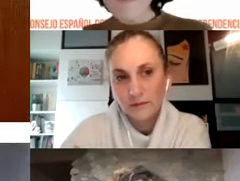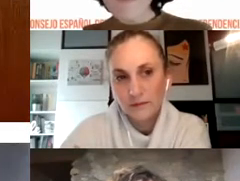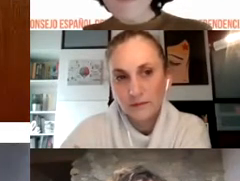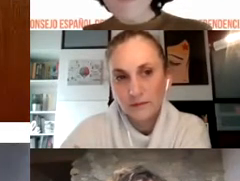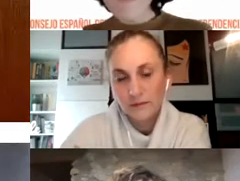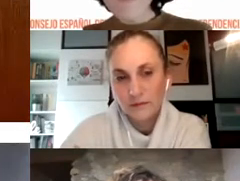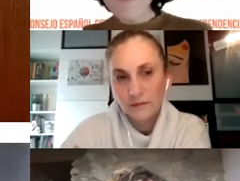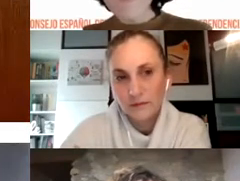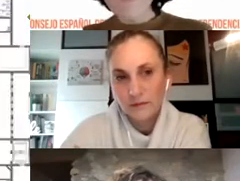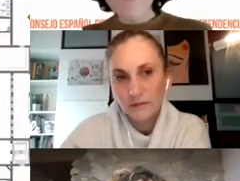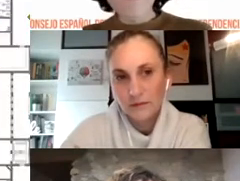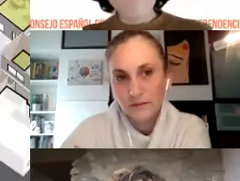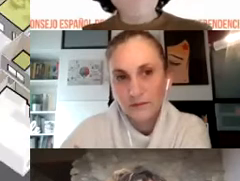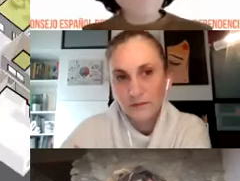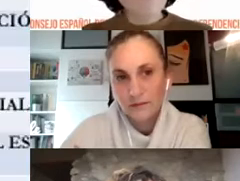No hay manera, ¿eh?